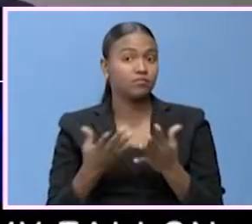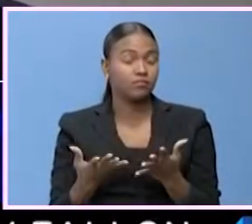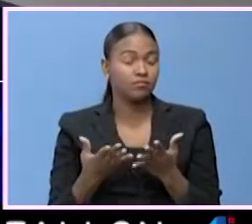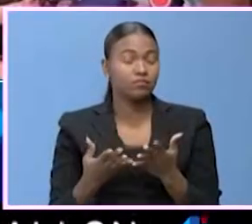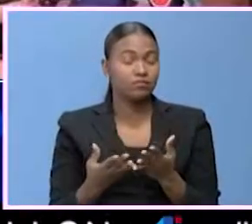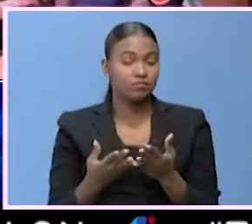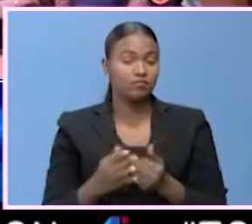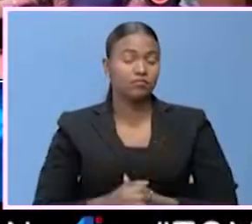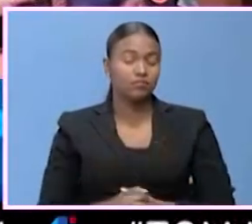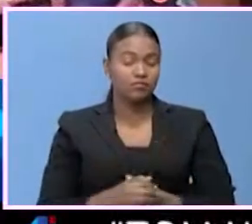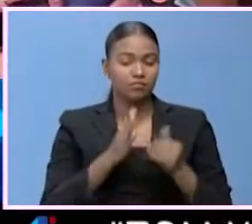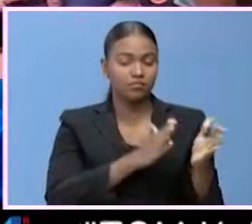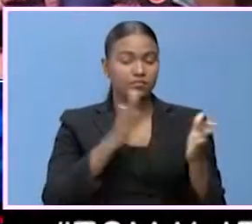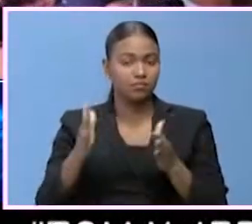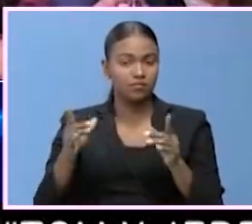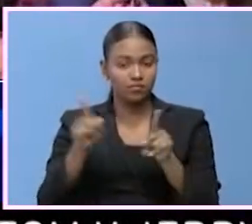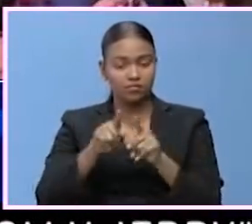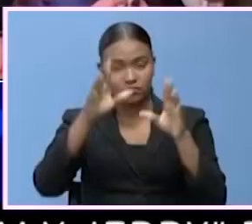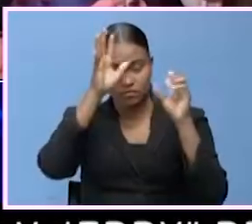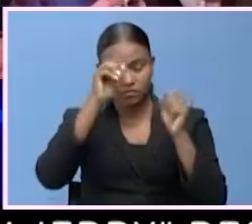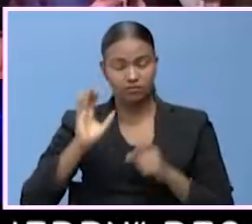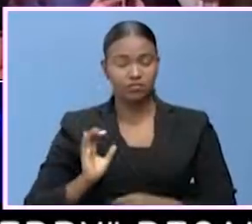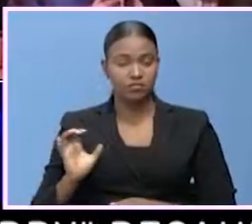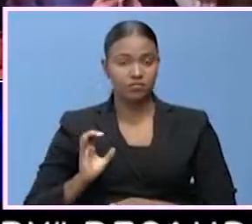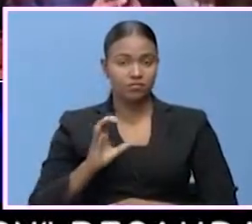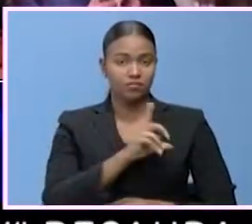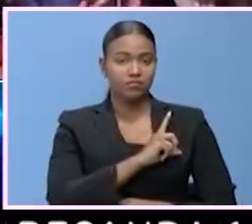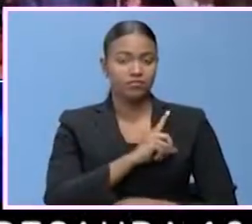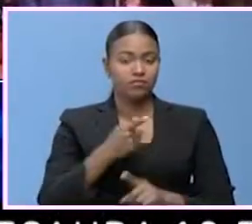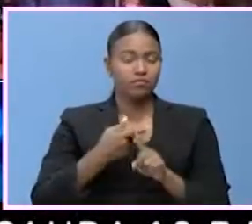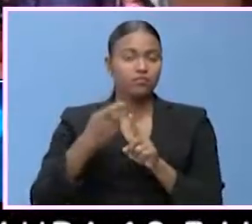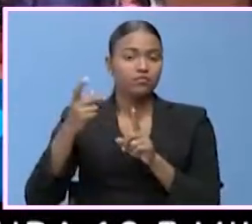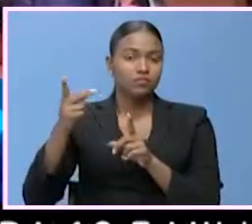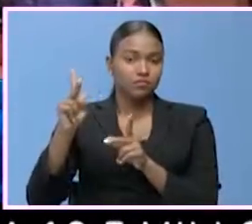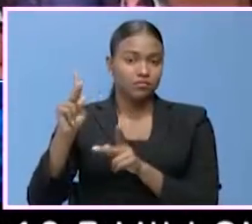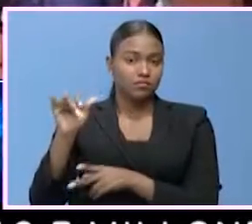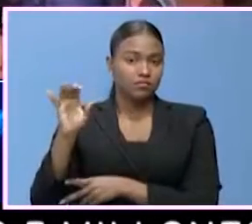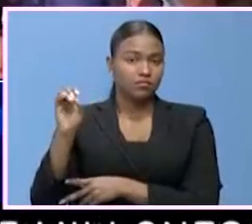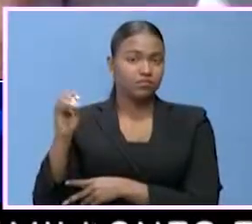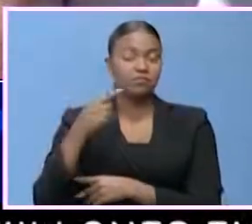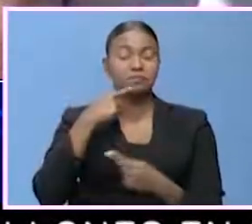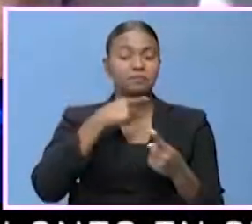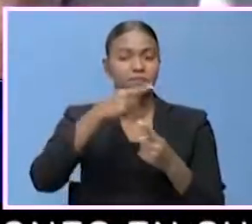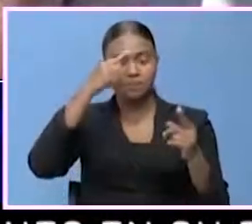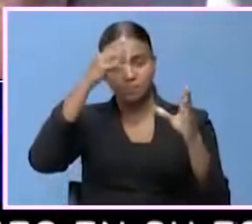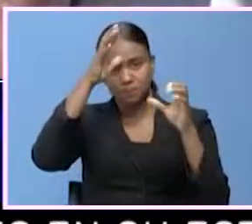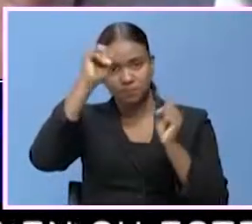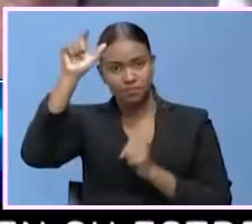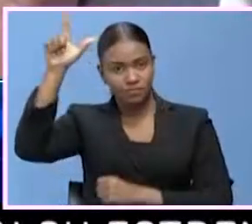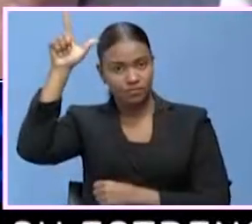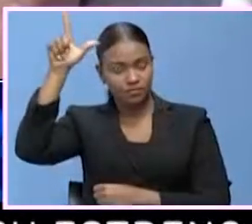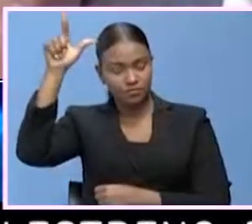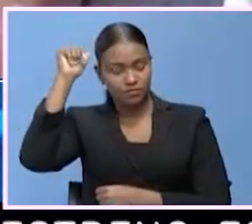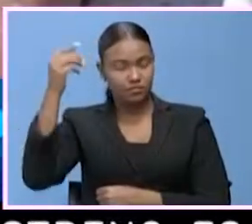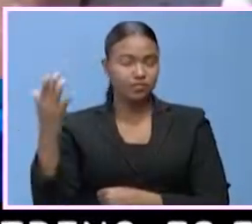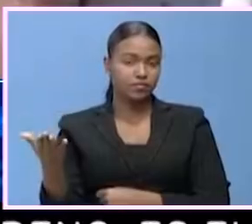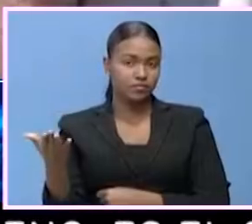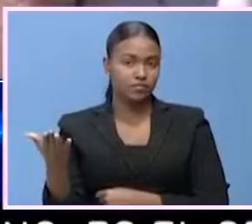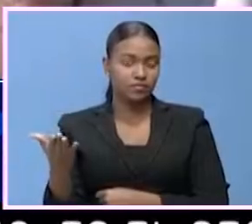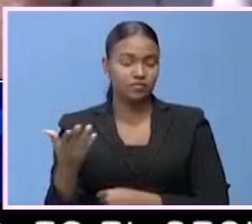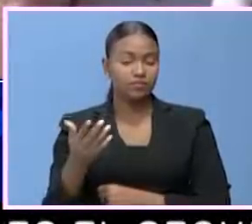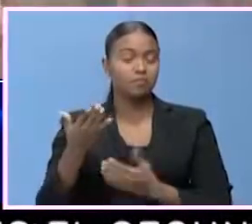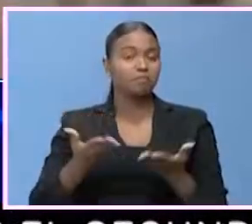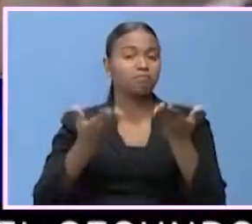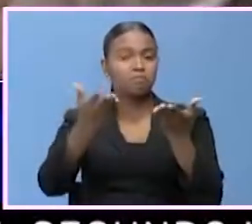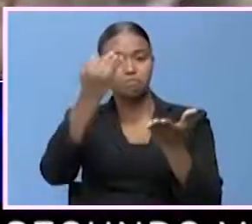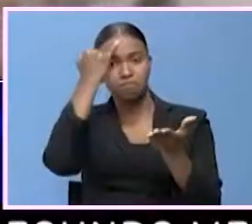vida normal. En otro orden, el presidente de la Cámara de Diputados, Alfredo Pacheco, favorece el anuncio hecho por el presidente Luis Abinader, en el que se